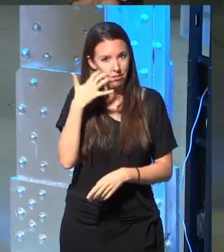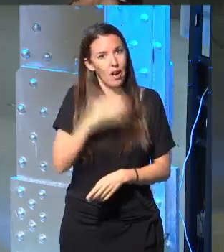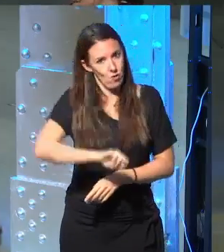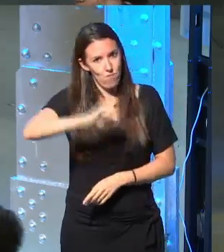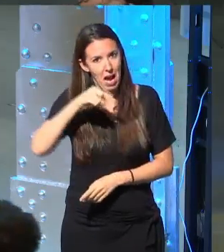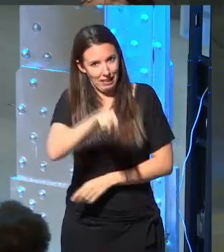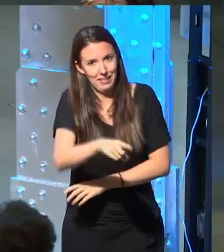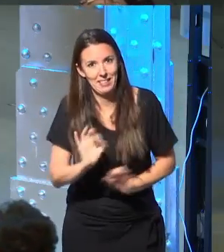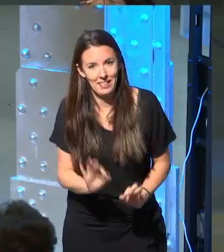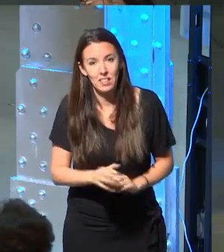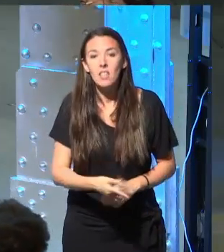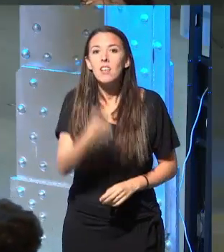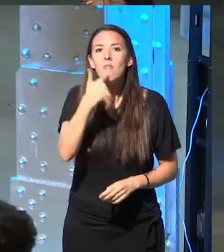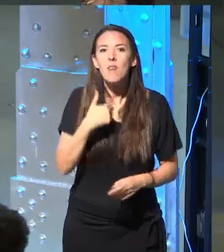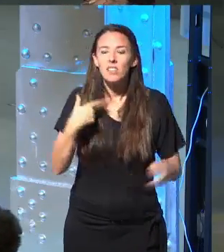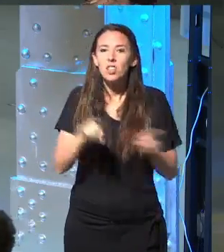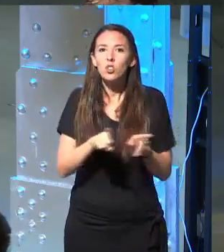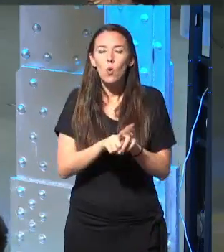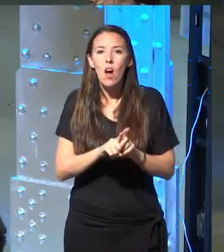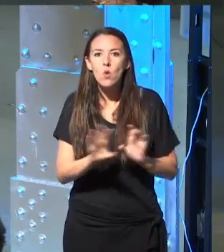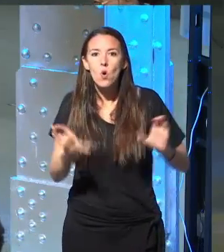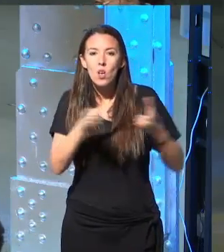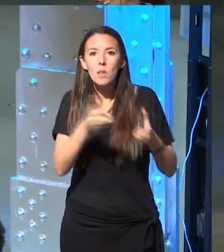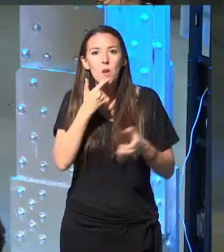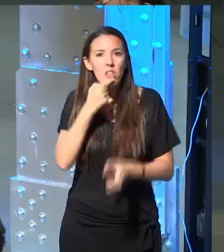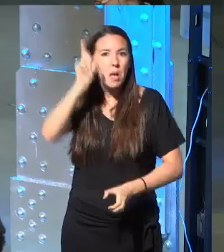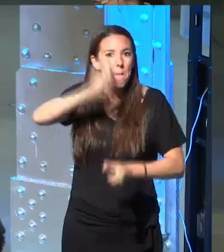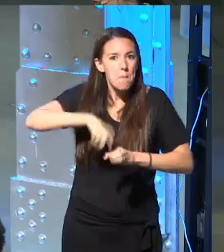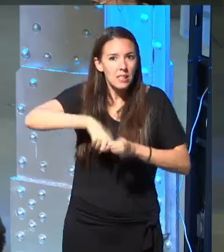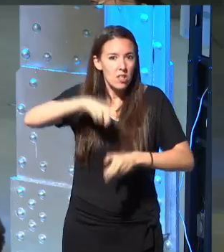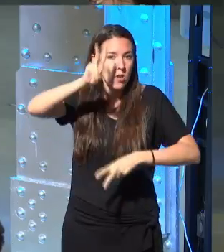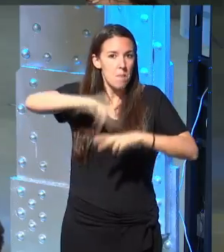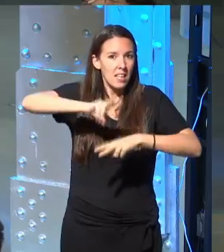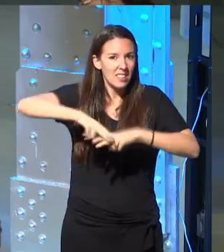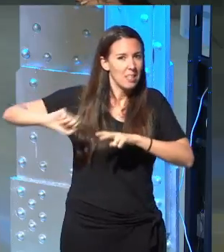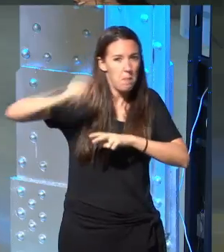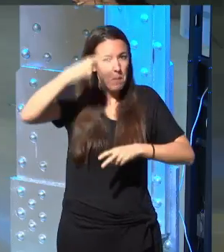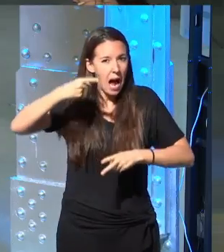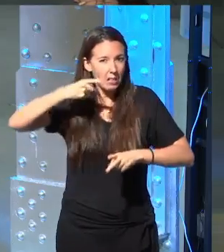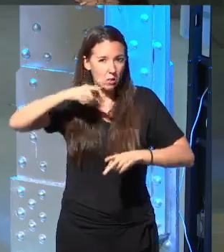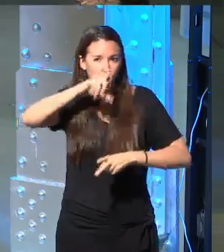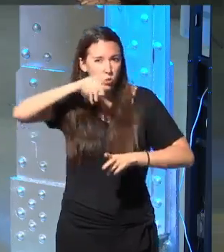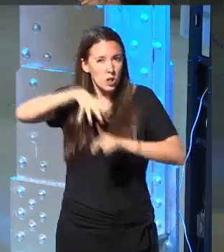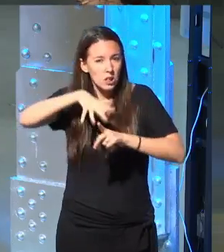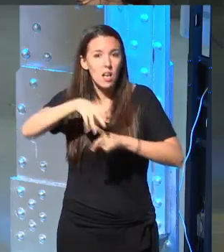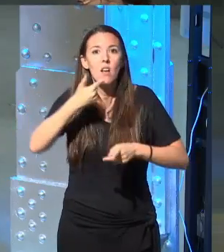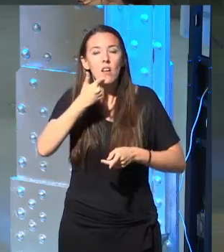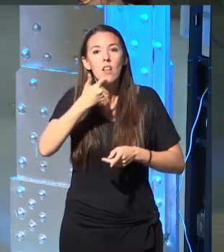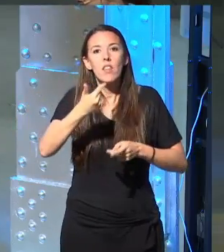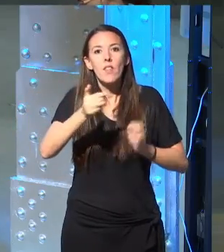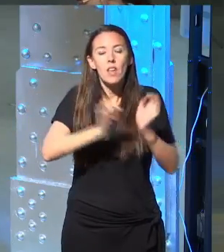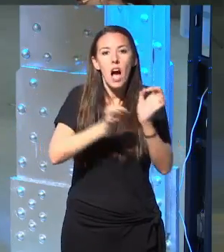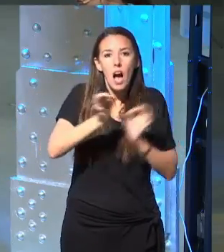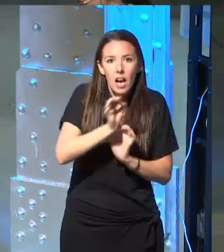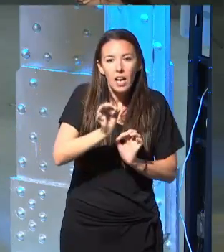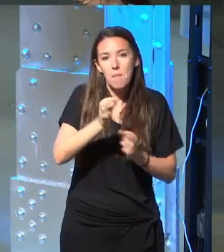probabilidades. Casillas, que me han dicho que tiene como un equipo que lo hace como participa en los trending topics y tal, sí. Entonces hacía como chistes de... ponía a los gemelos de campeones y